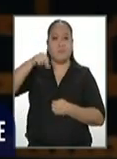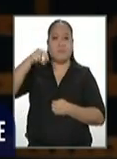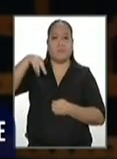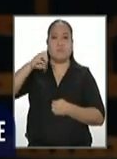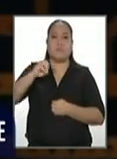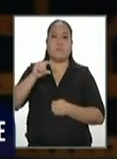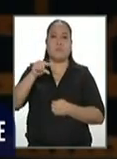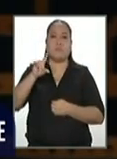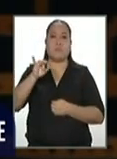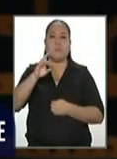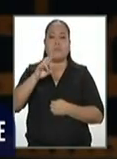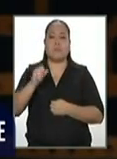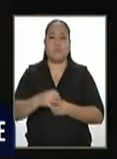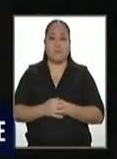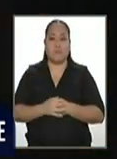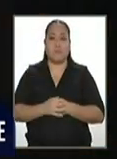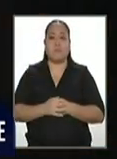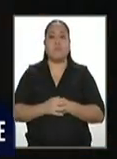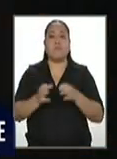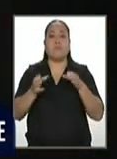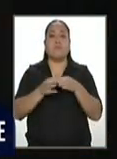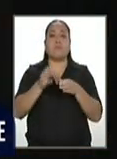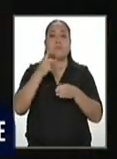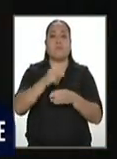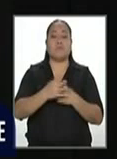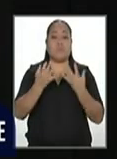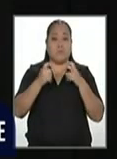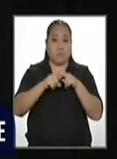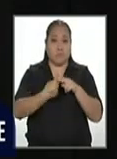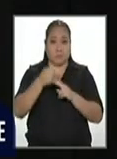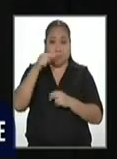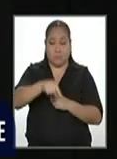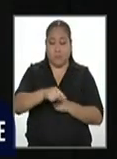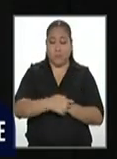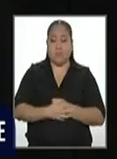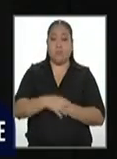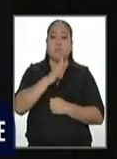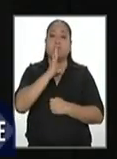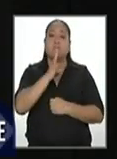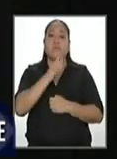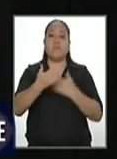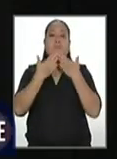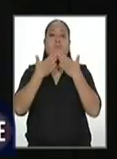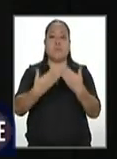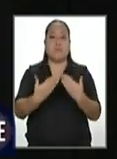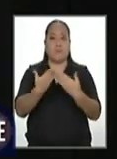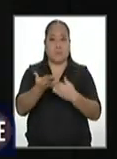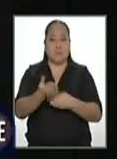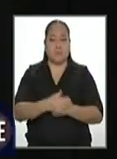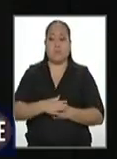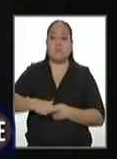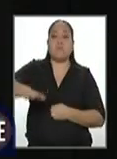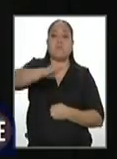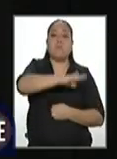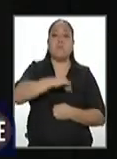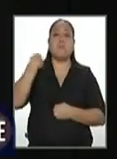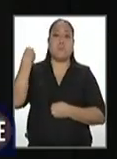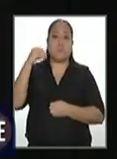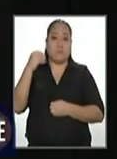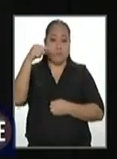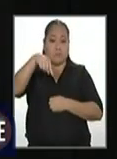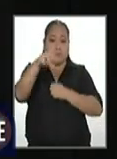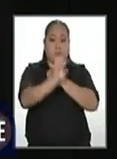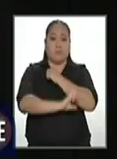de Fuerza Popular. Quiero empezar esta intervención agradeciéndole a todos los jóvenes de nuestro